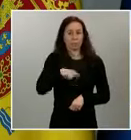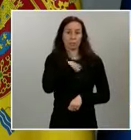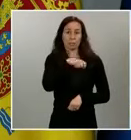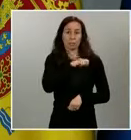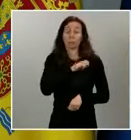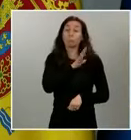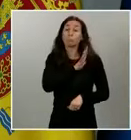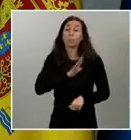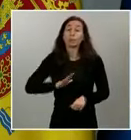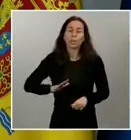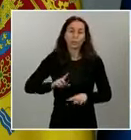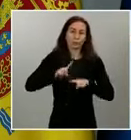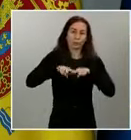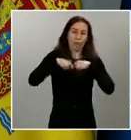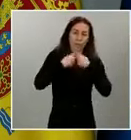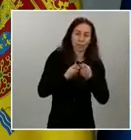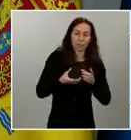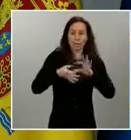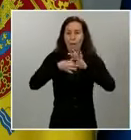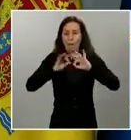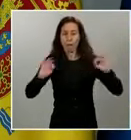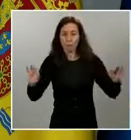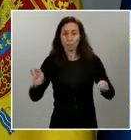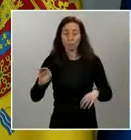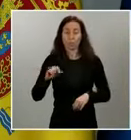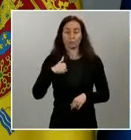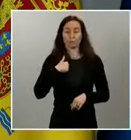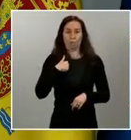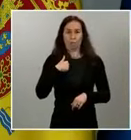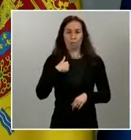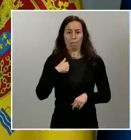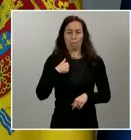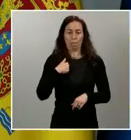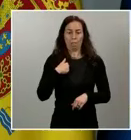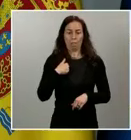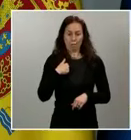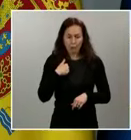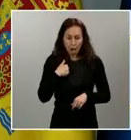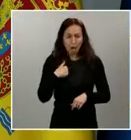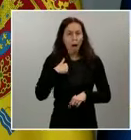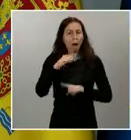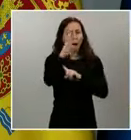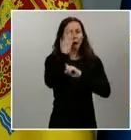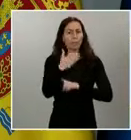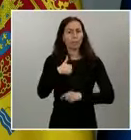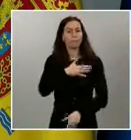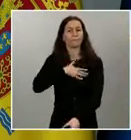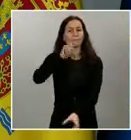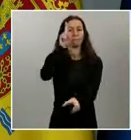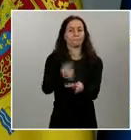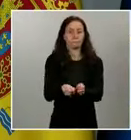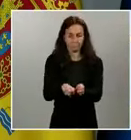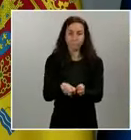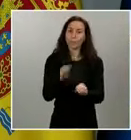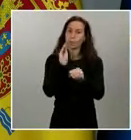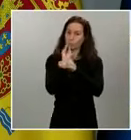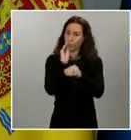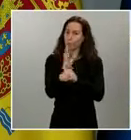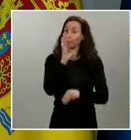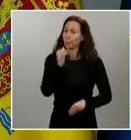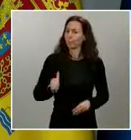familiares o amigos que pudieran verse tentados por estas informaciones falsas u otras similares. Por último,